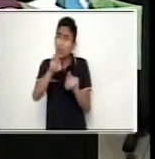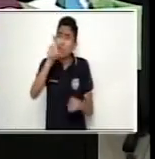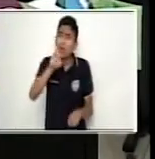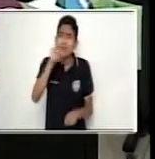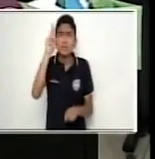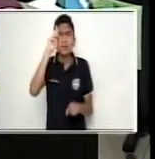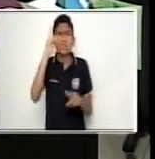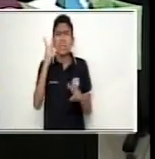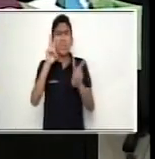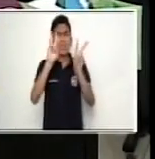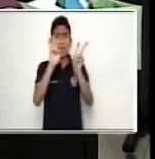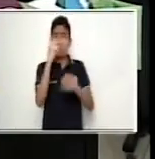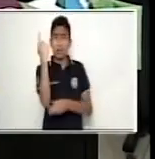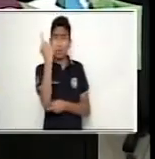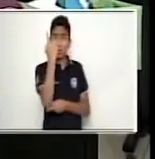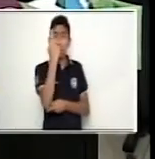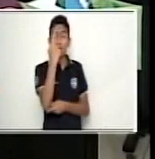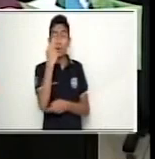muy importante.